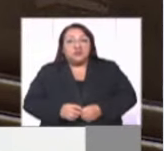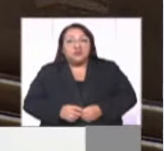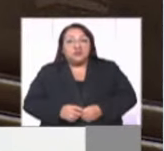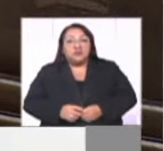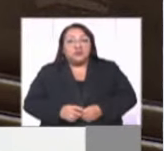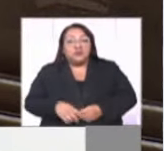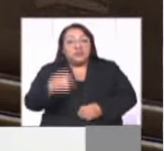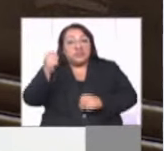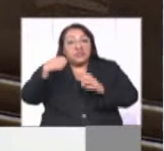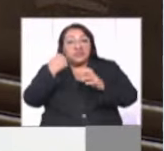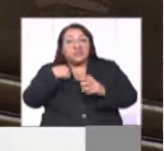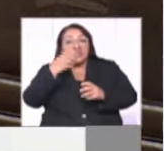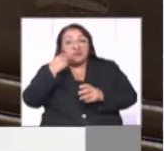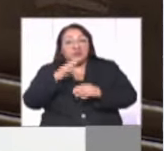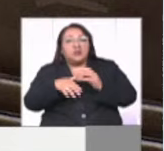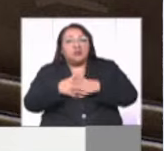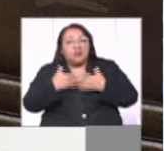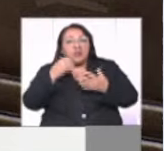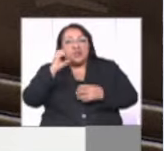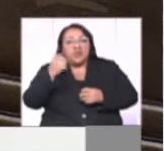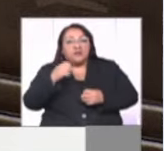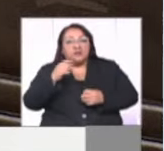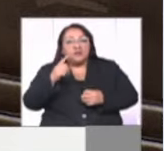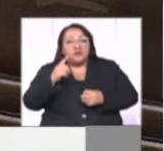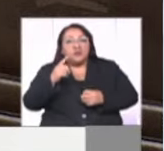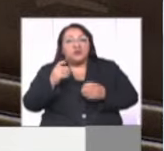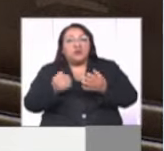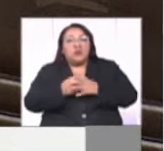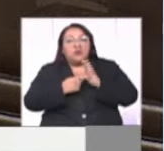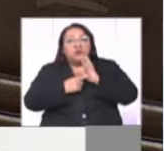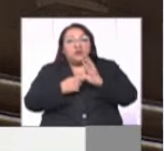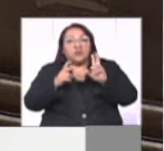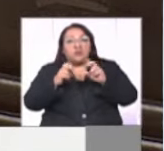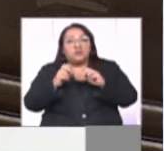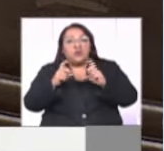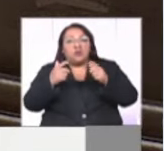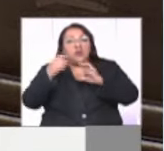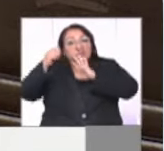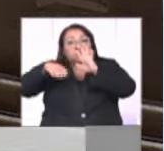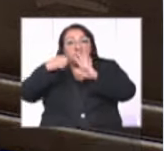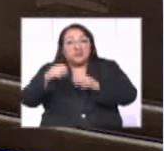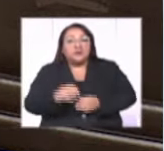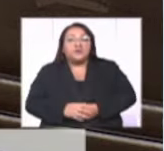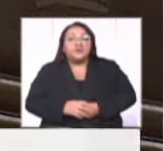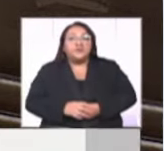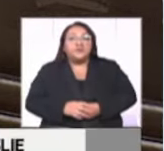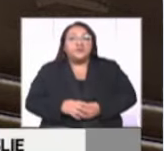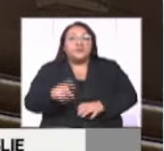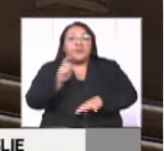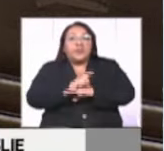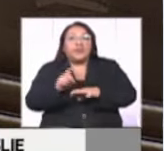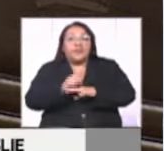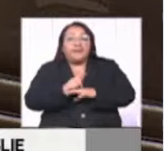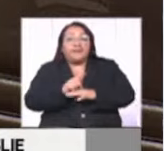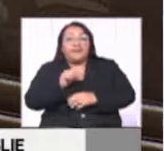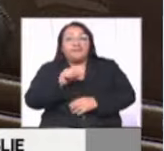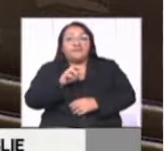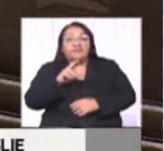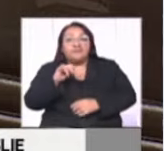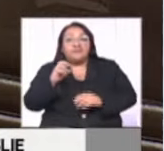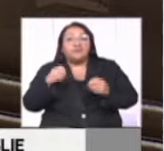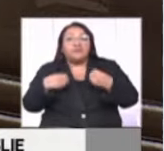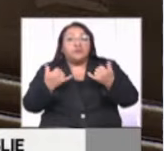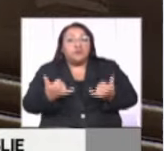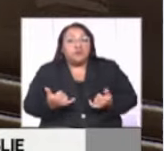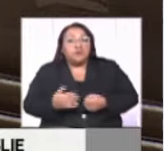cine experimental que permite la creación de nuevas expresiones y lenguajes cinematográficos, desarrollo de series, porque